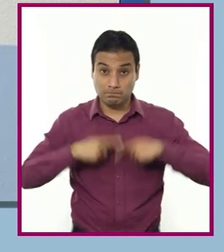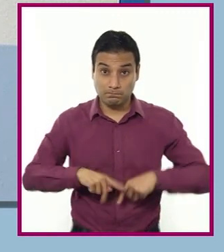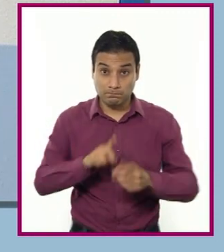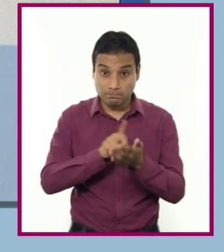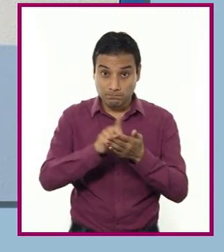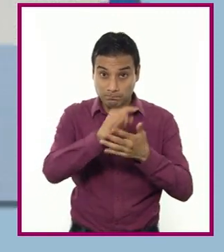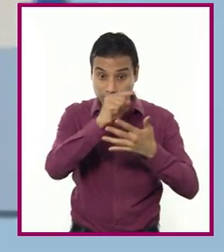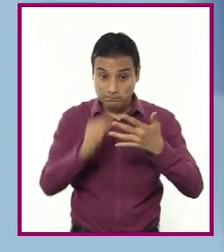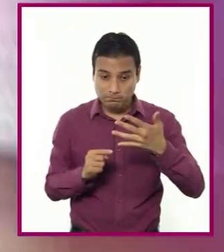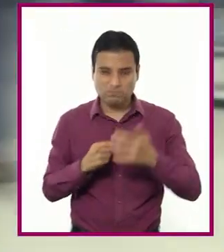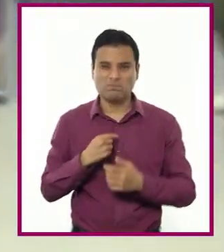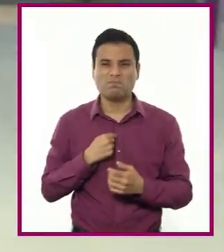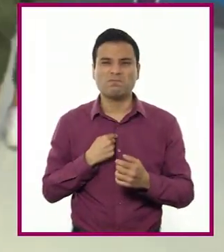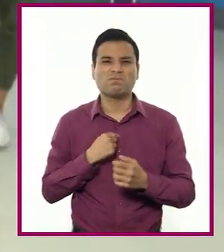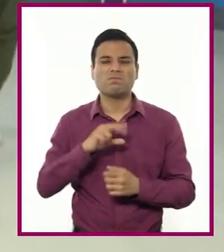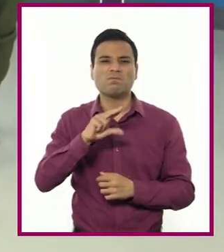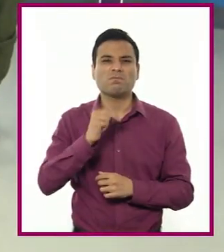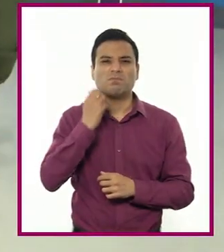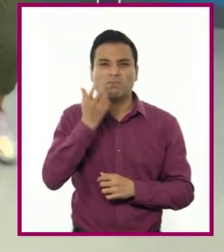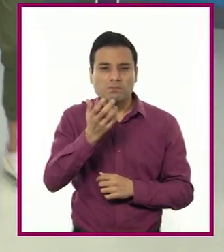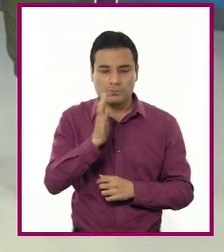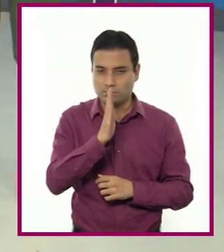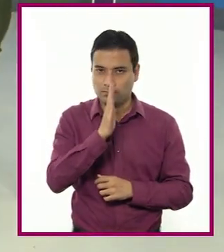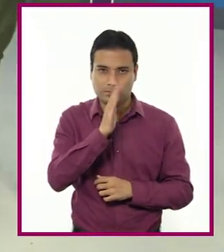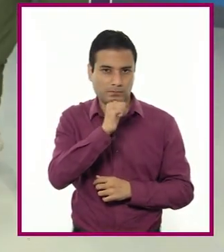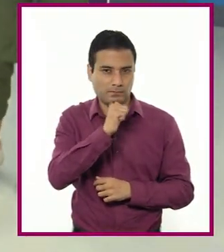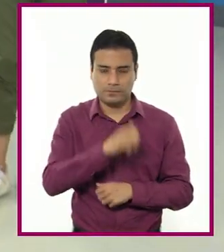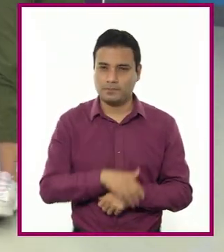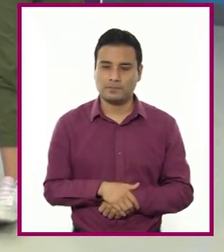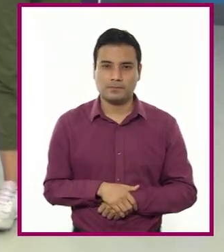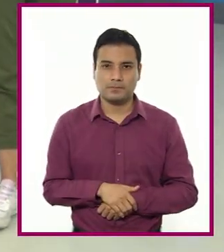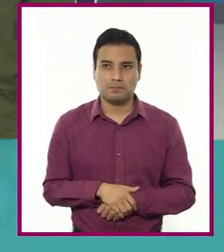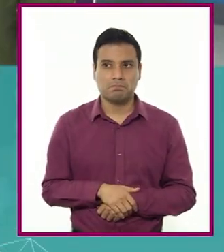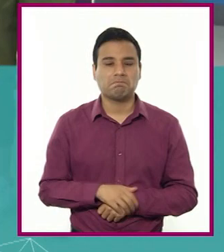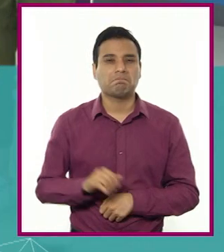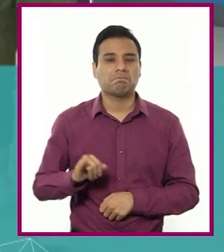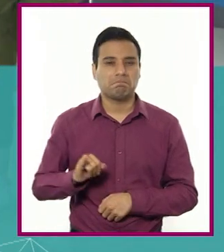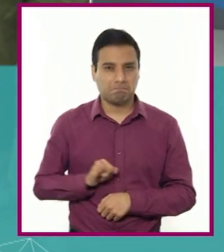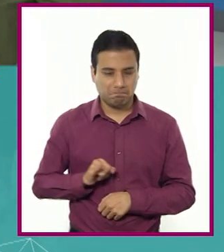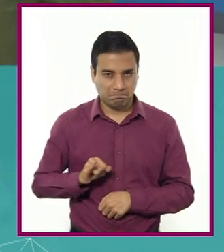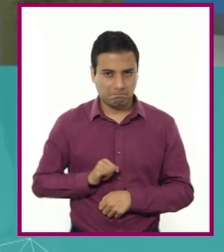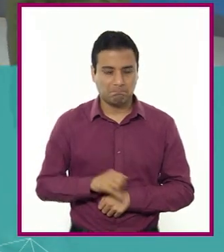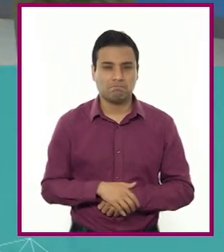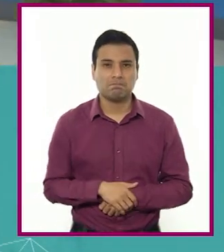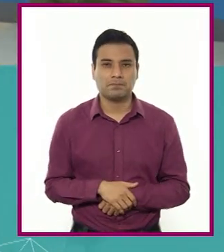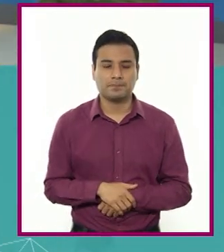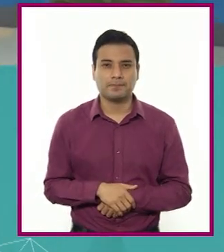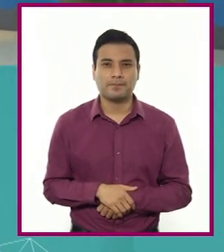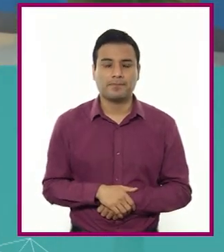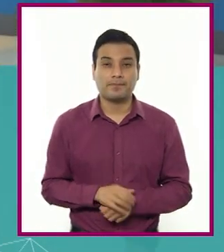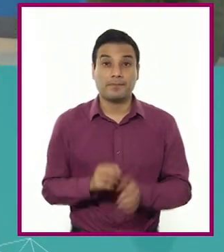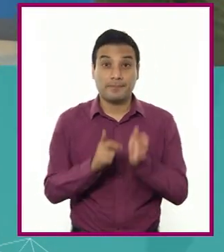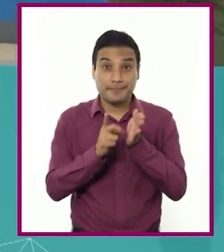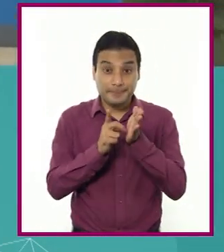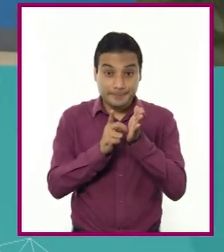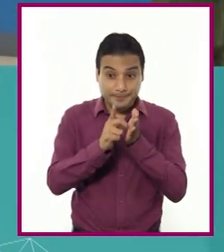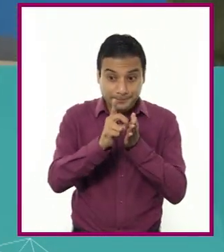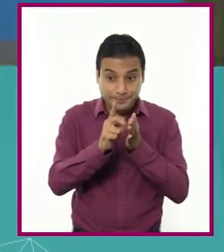renunciar a ellos. Qué interesante lo que dice el maestro Caín. Los derechos humanos